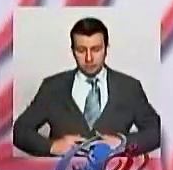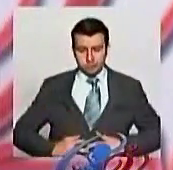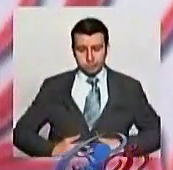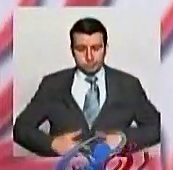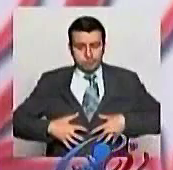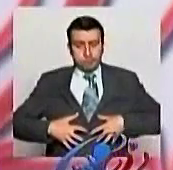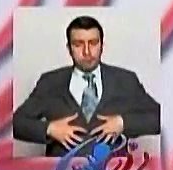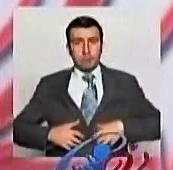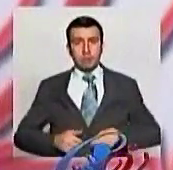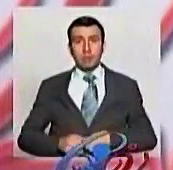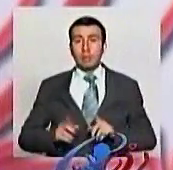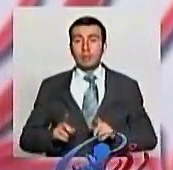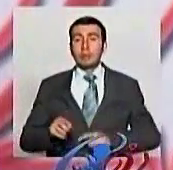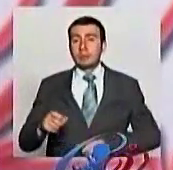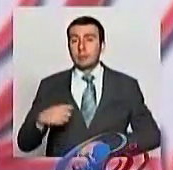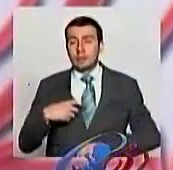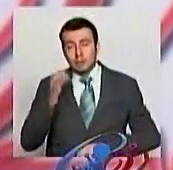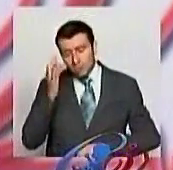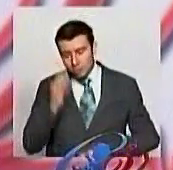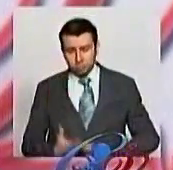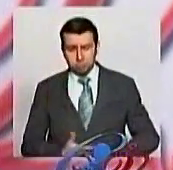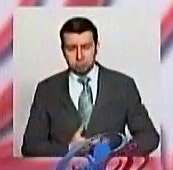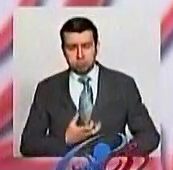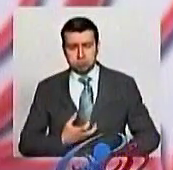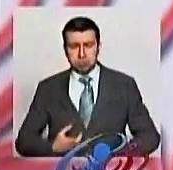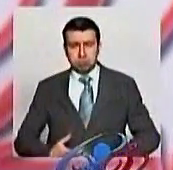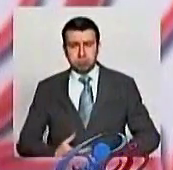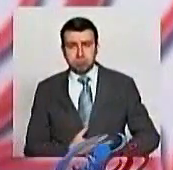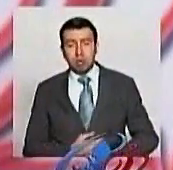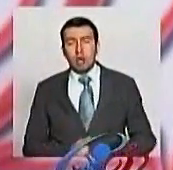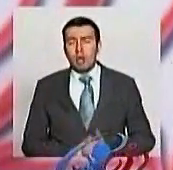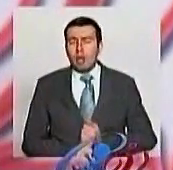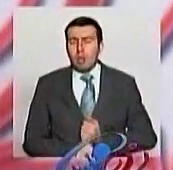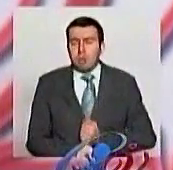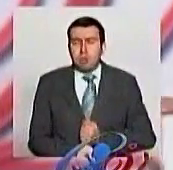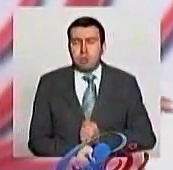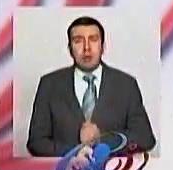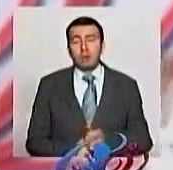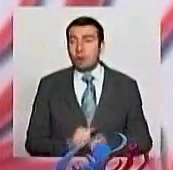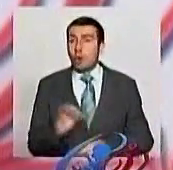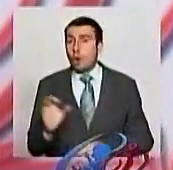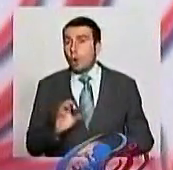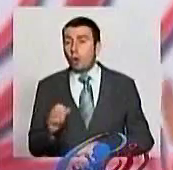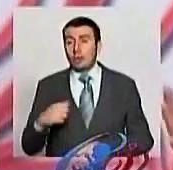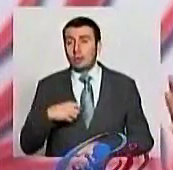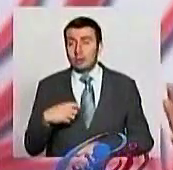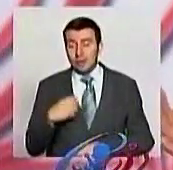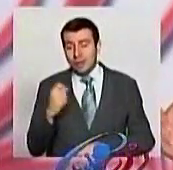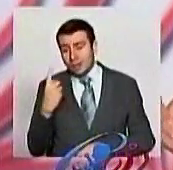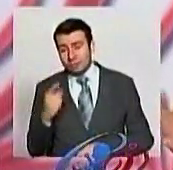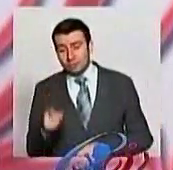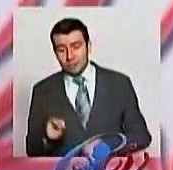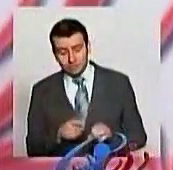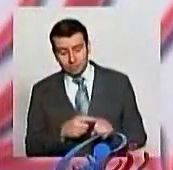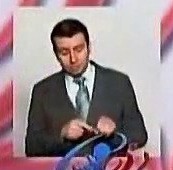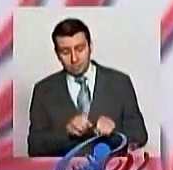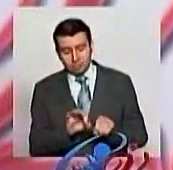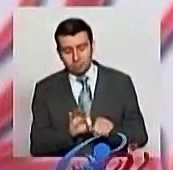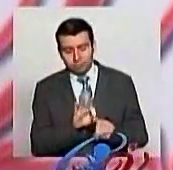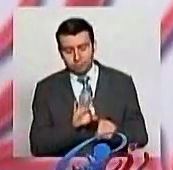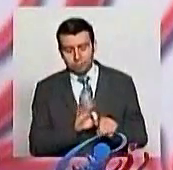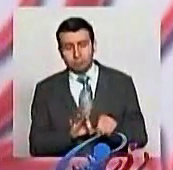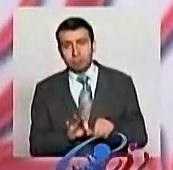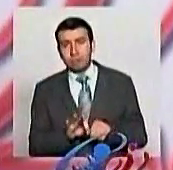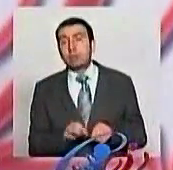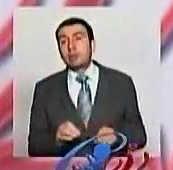estreñimiento, pues muchísimas cosas, ¿cierto? Hemorroides, y todo eso es un conjunto de cosas que uno ve en un solo